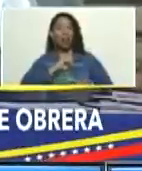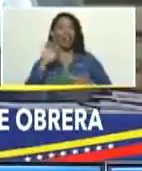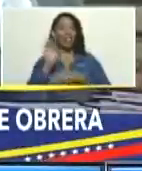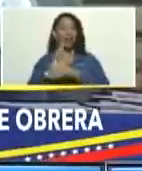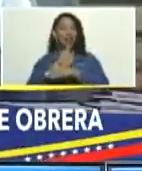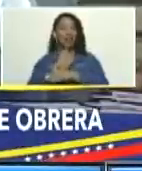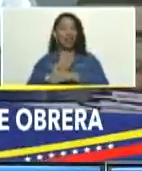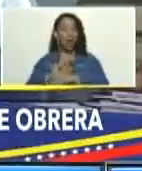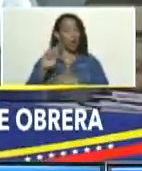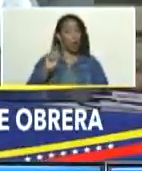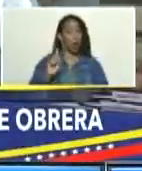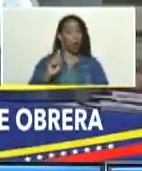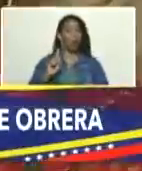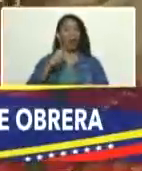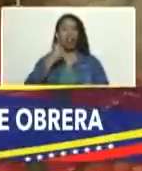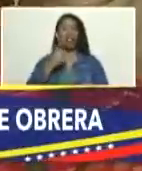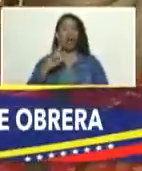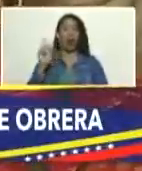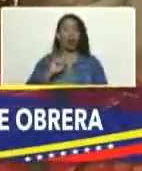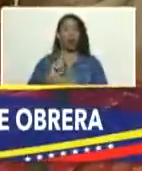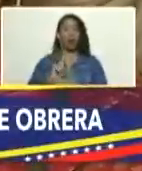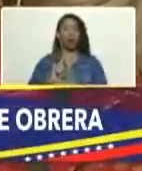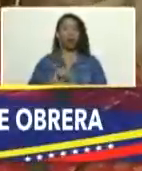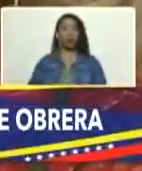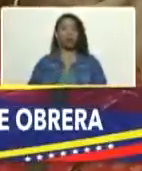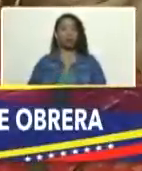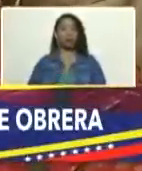Es... ¿Y que no? ¿Cómo vas a decir que no, chica?